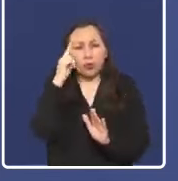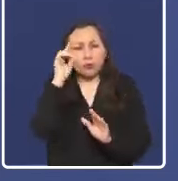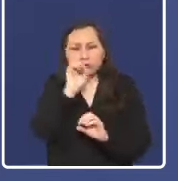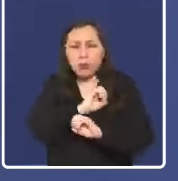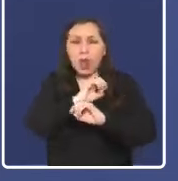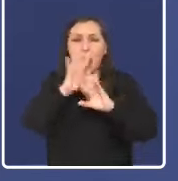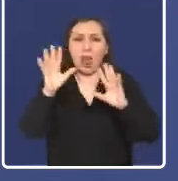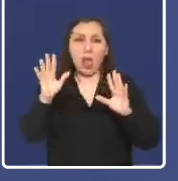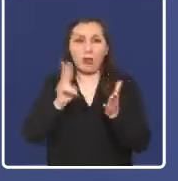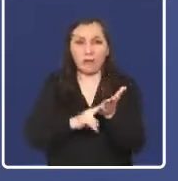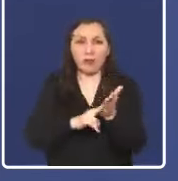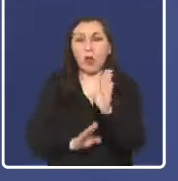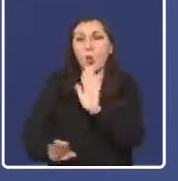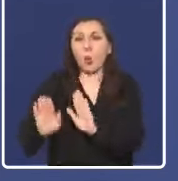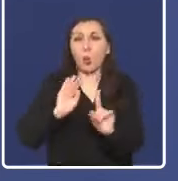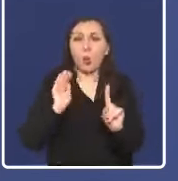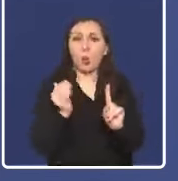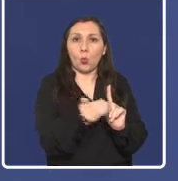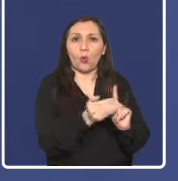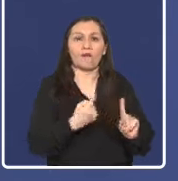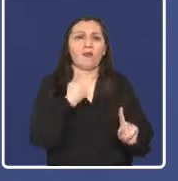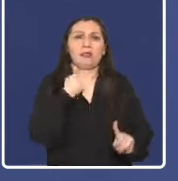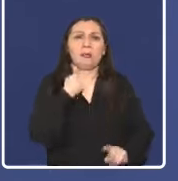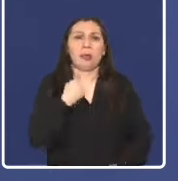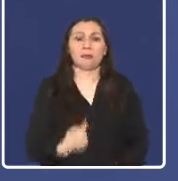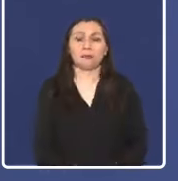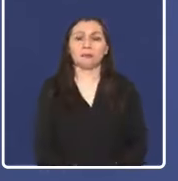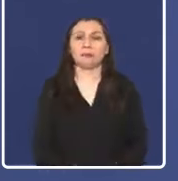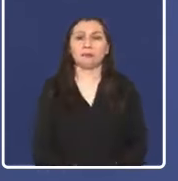esclarecer la verdad, en proteger a la víctima.